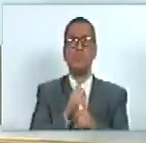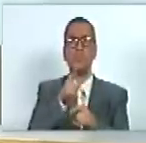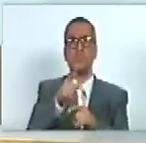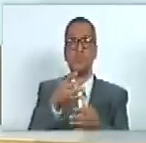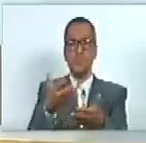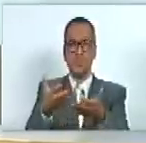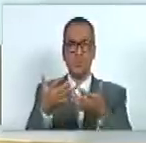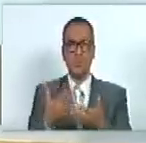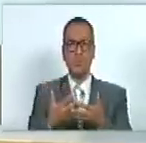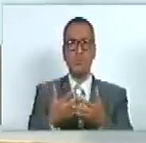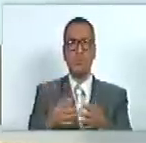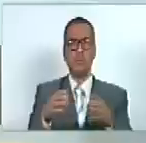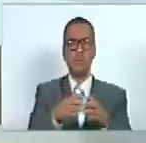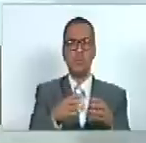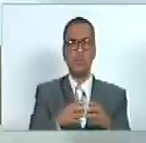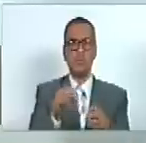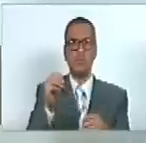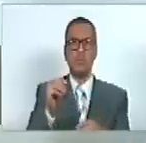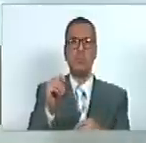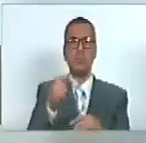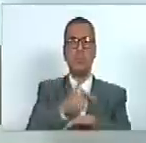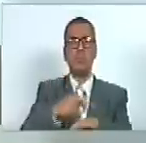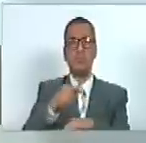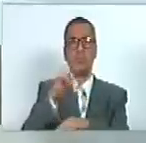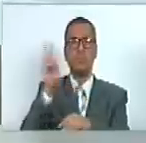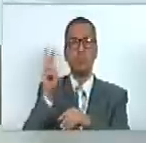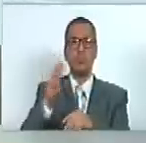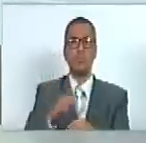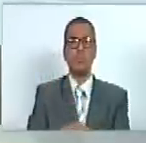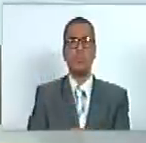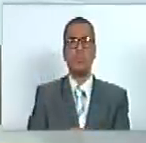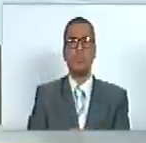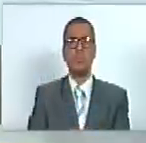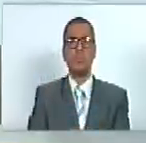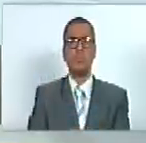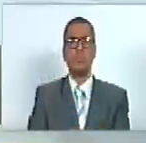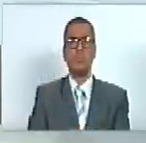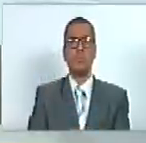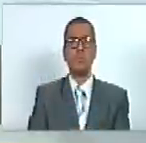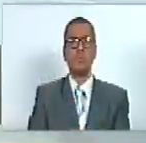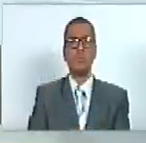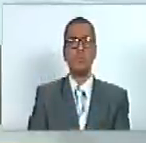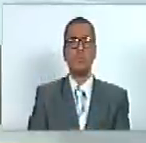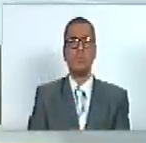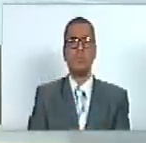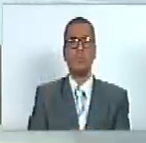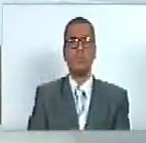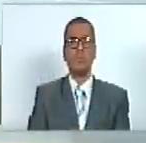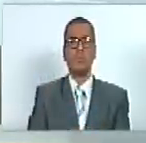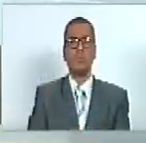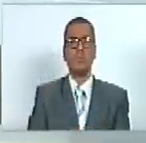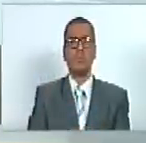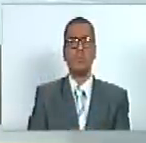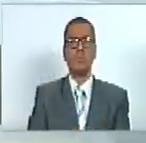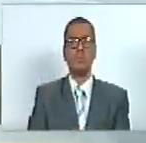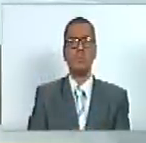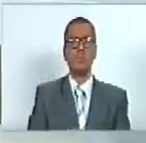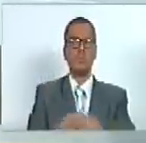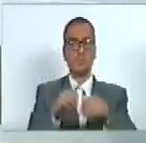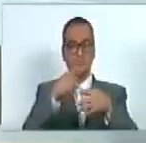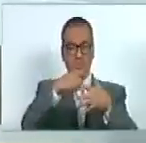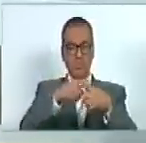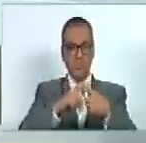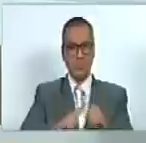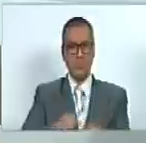de entregar a las arcas del Estado venezolano. Son las